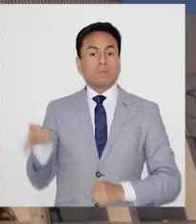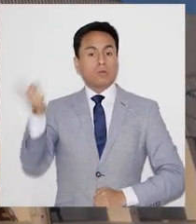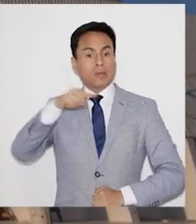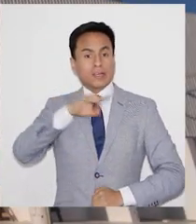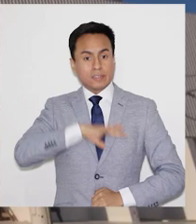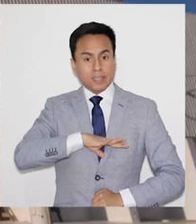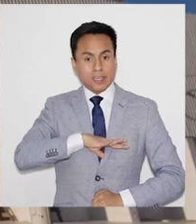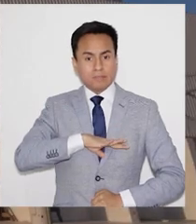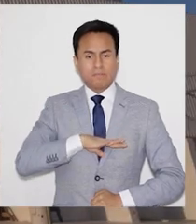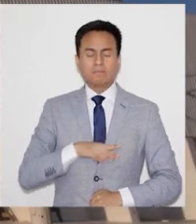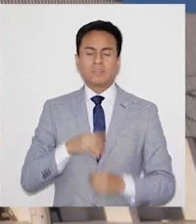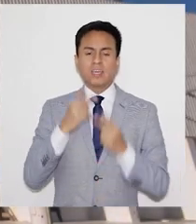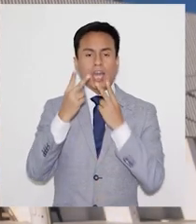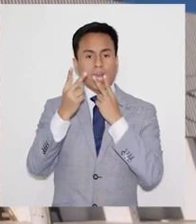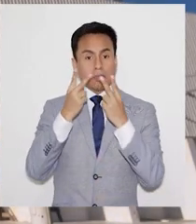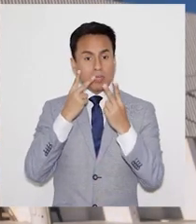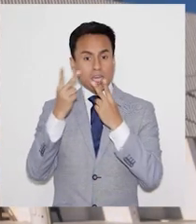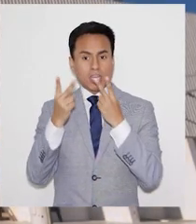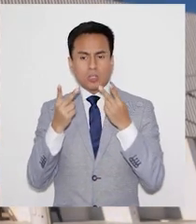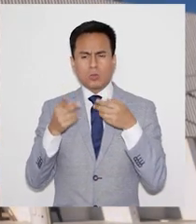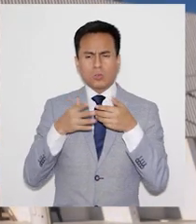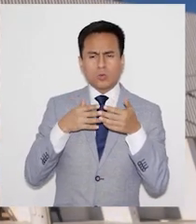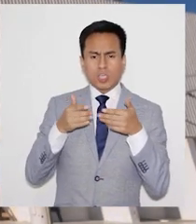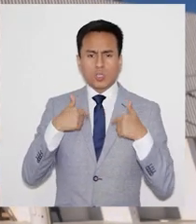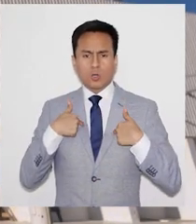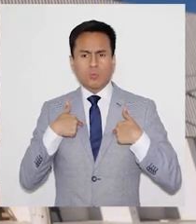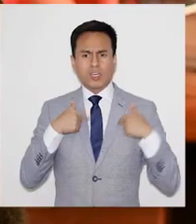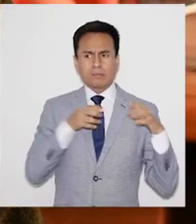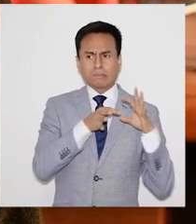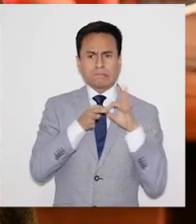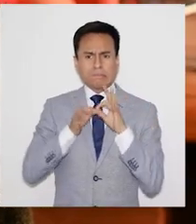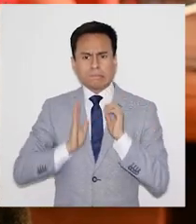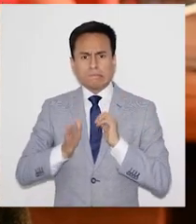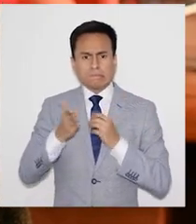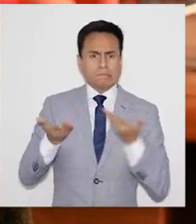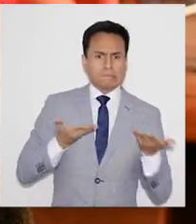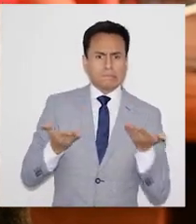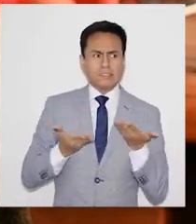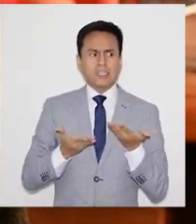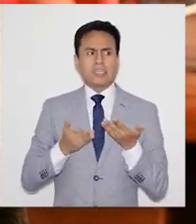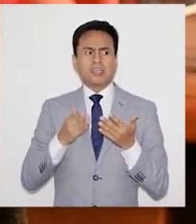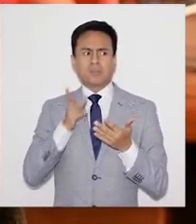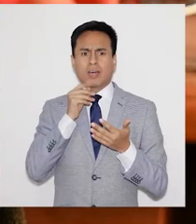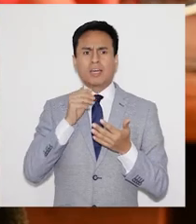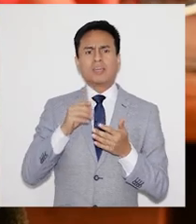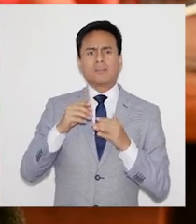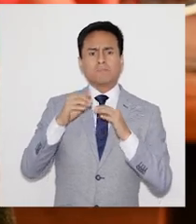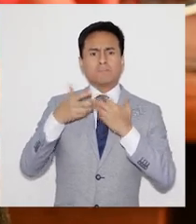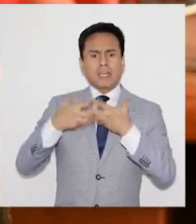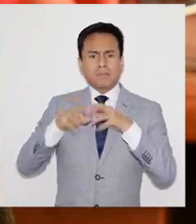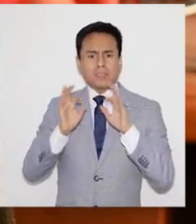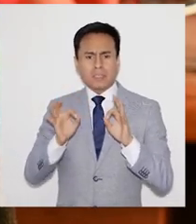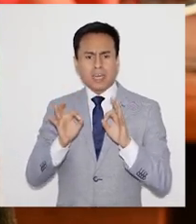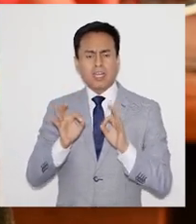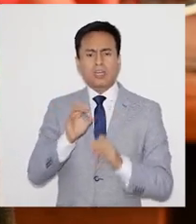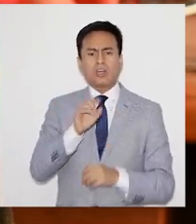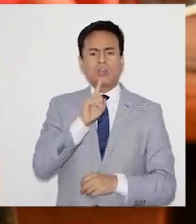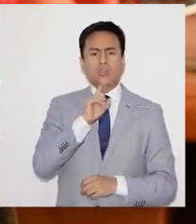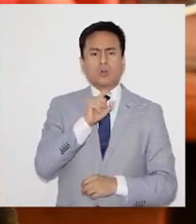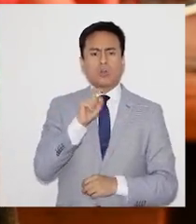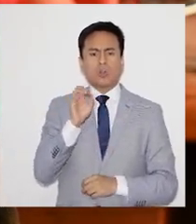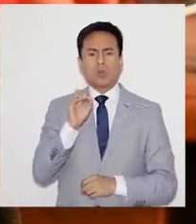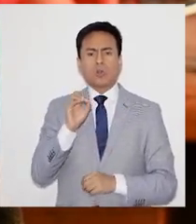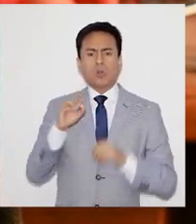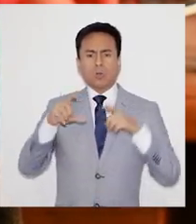Chile, viendo por dónde podía yo continuar, no había polarímetros en Chile, en Tololo no tenían